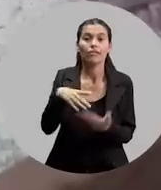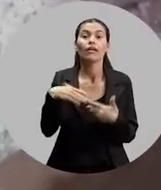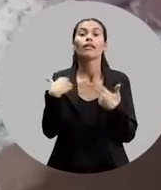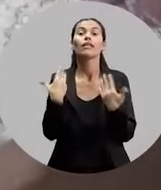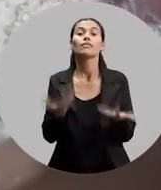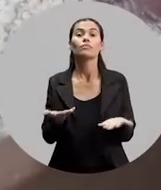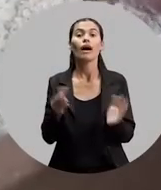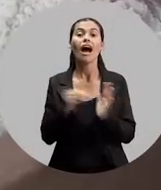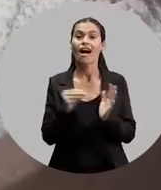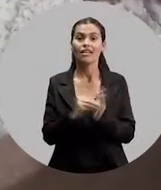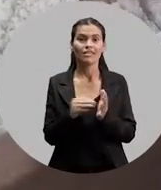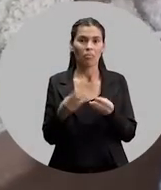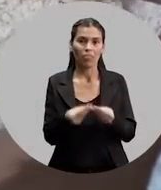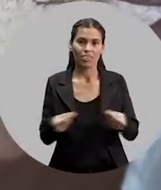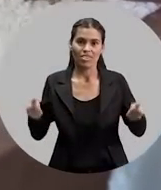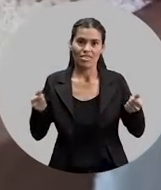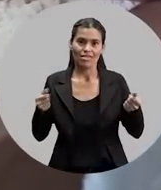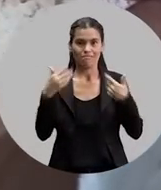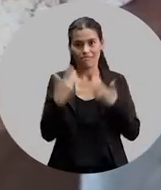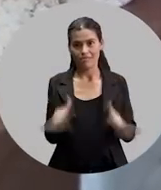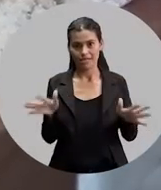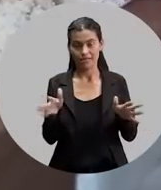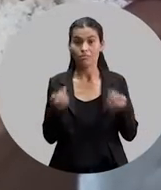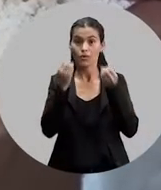una y después ya no tenés solución.